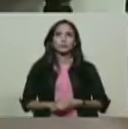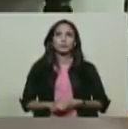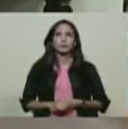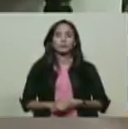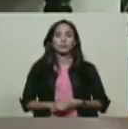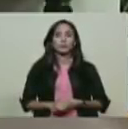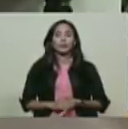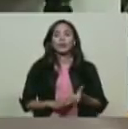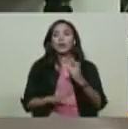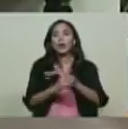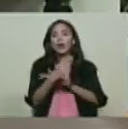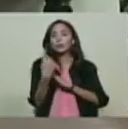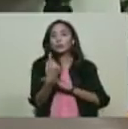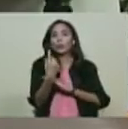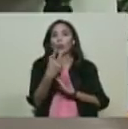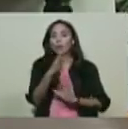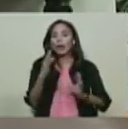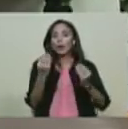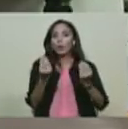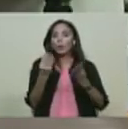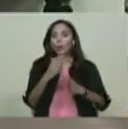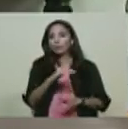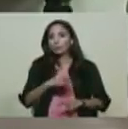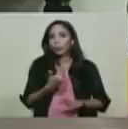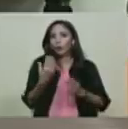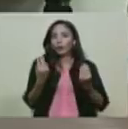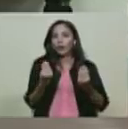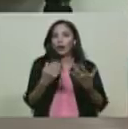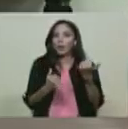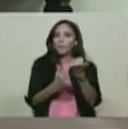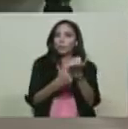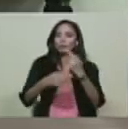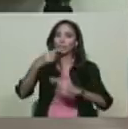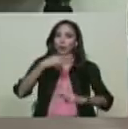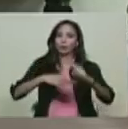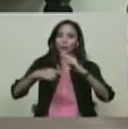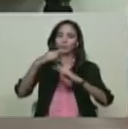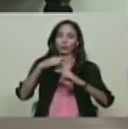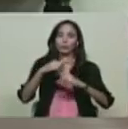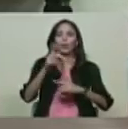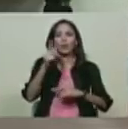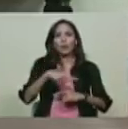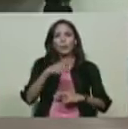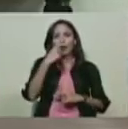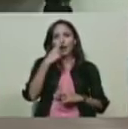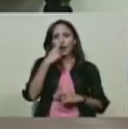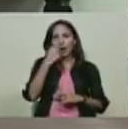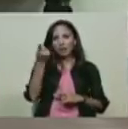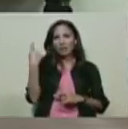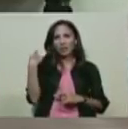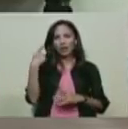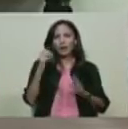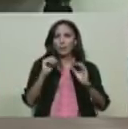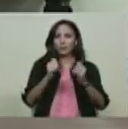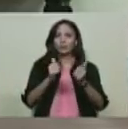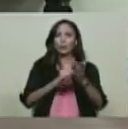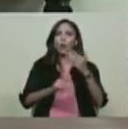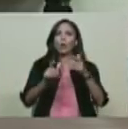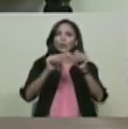Esto solo es posible en estas condiciones. También tengo que decir, ayer arrancamos con el sistema